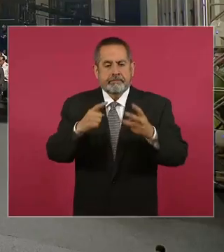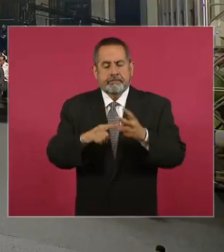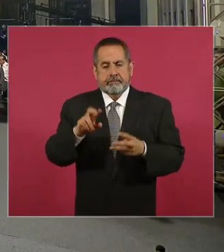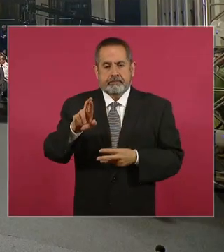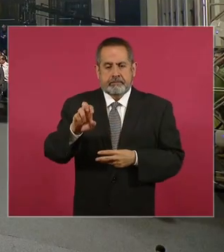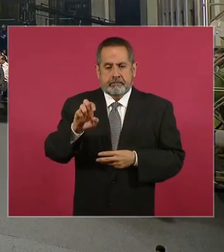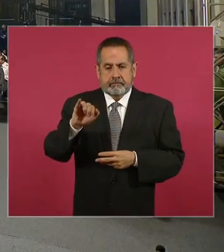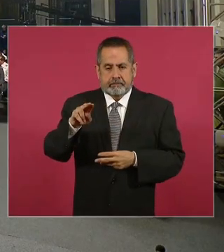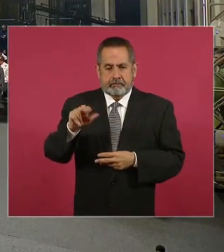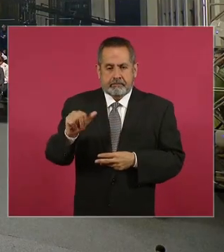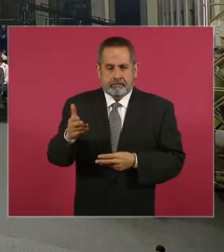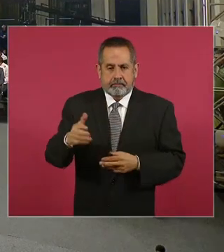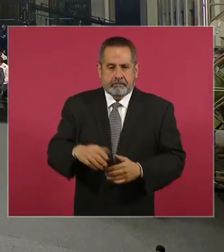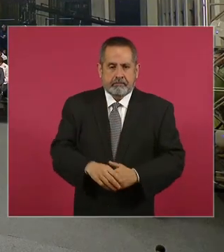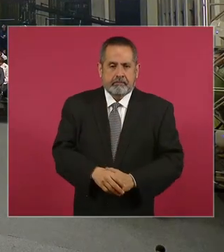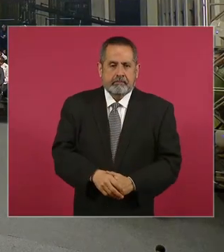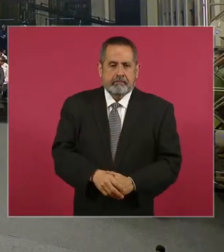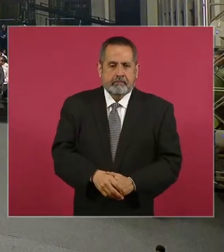Reina.